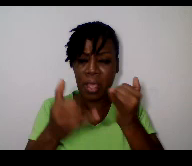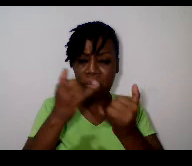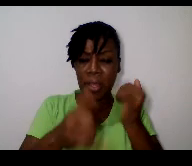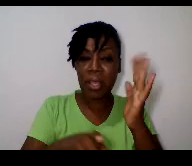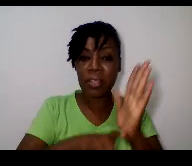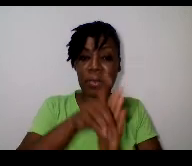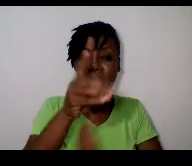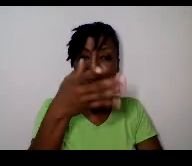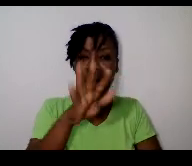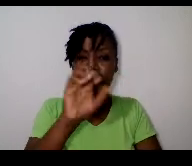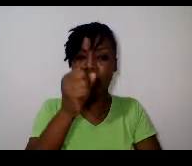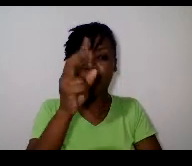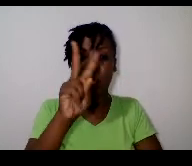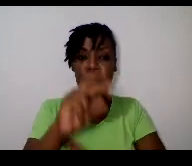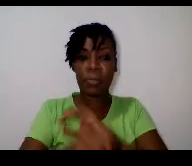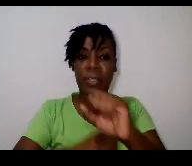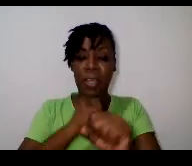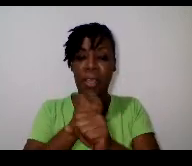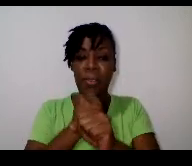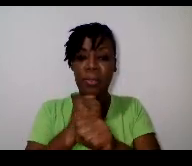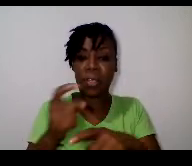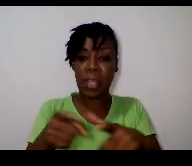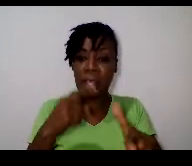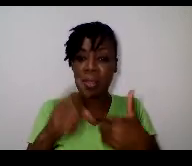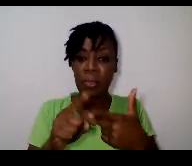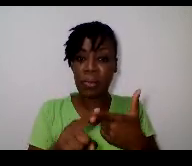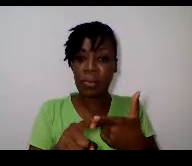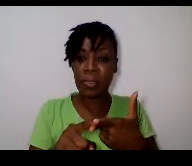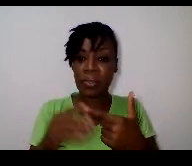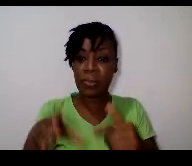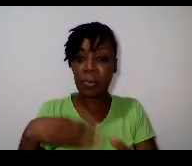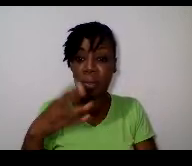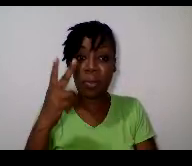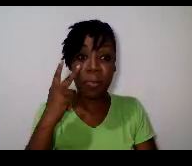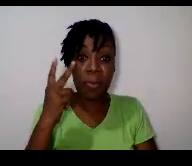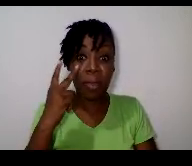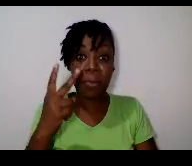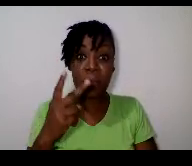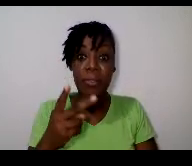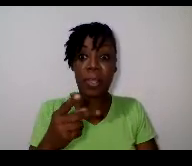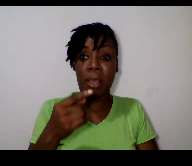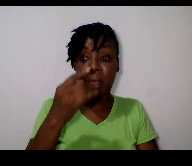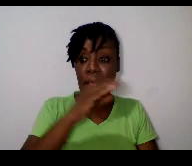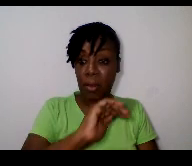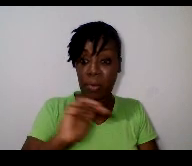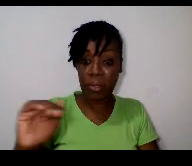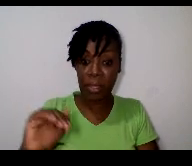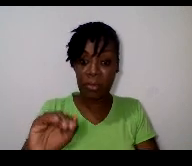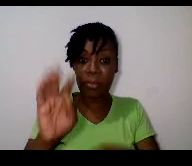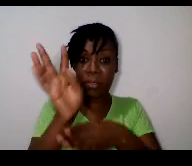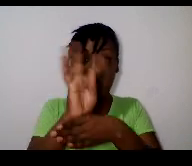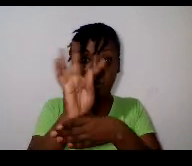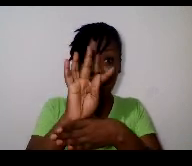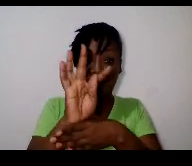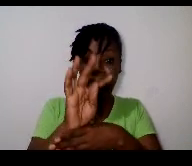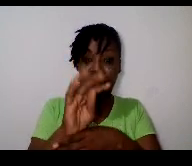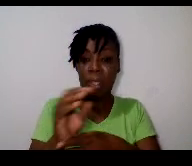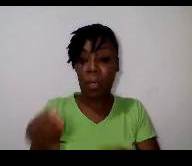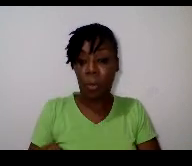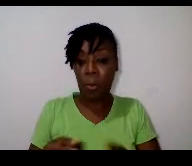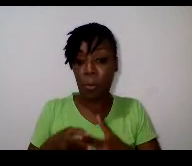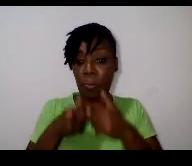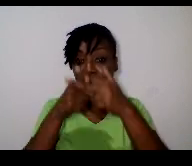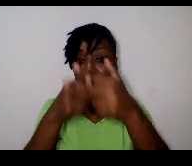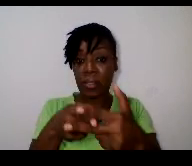años. Entonces lo que estamos viendo es que si exponemos mucho a los niños a las pantallas y les damos mucho nuestro teléfono, ocurre